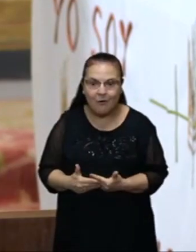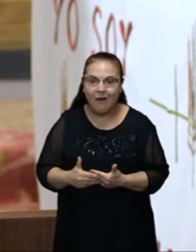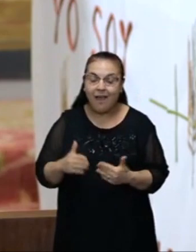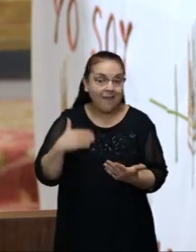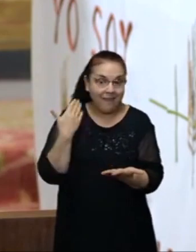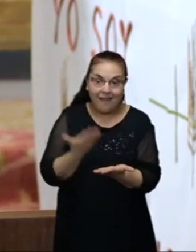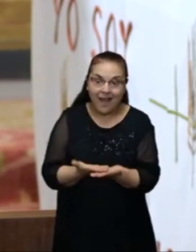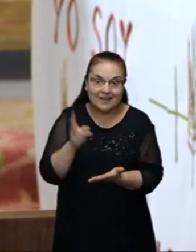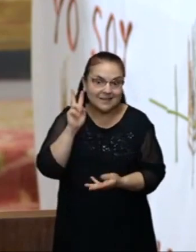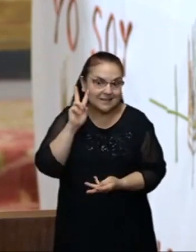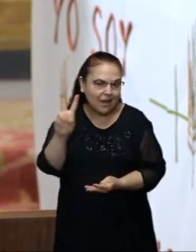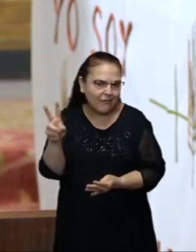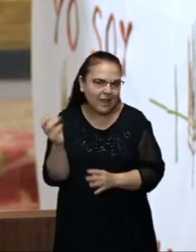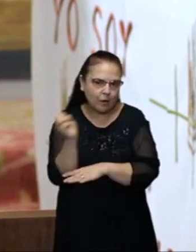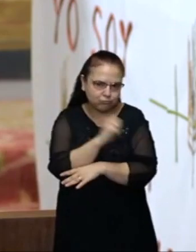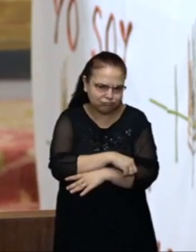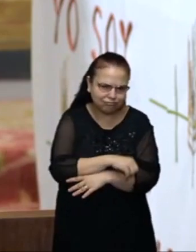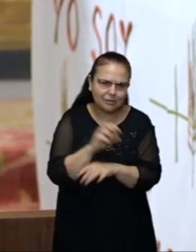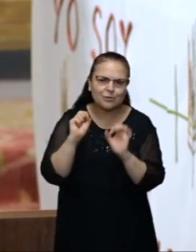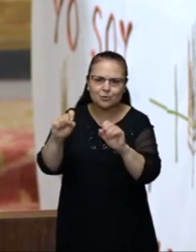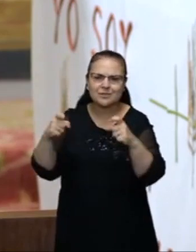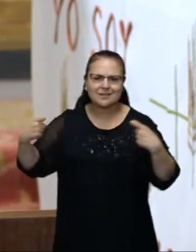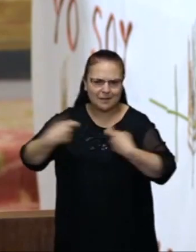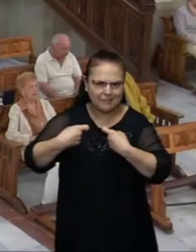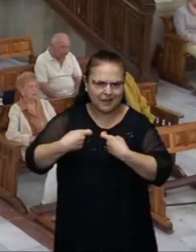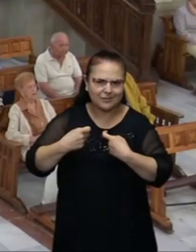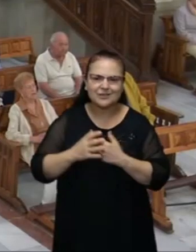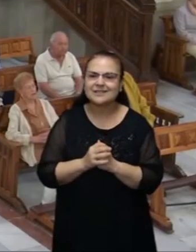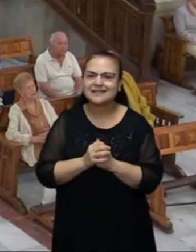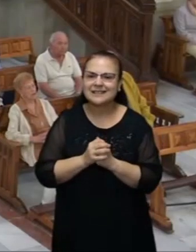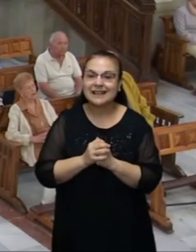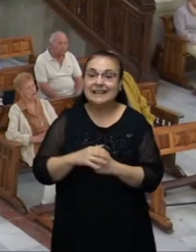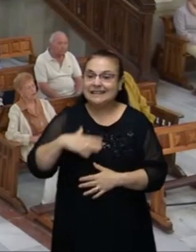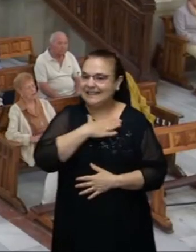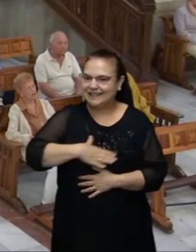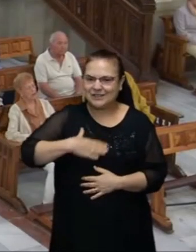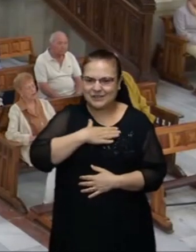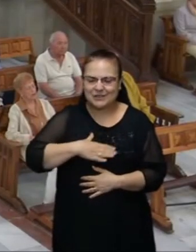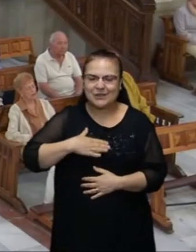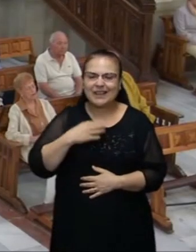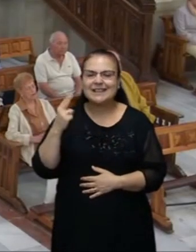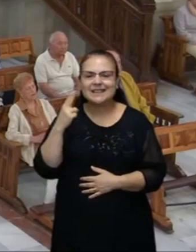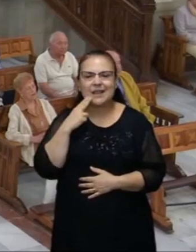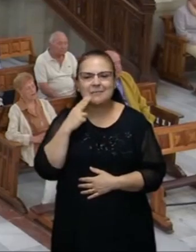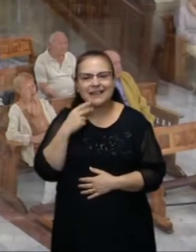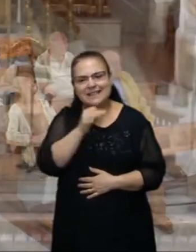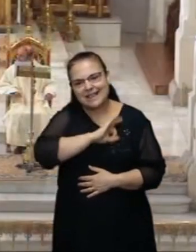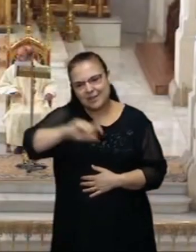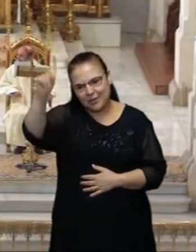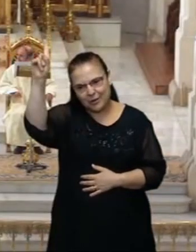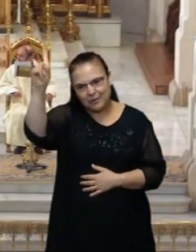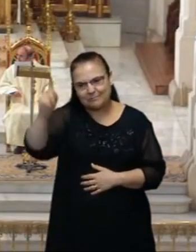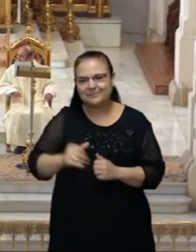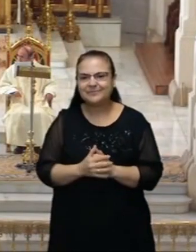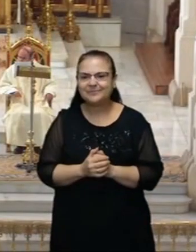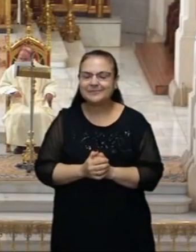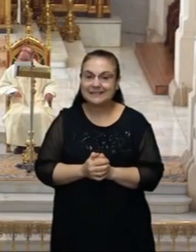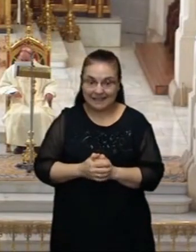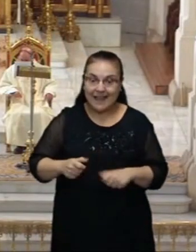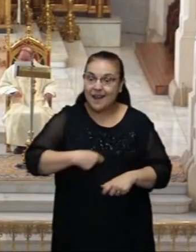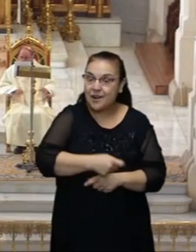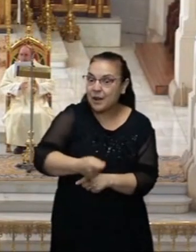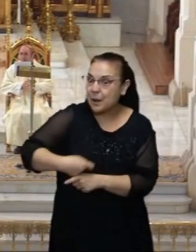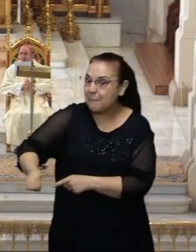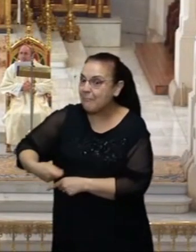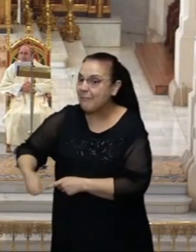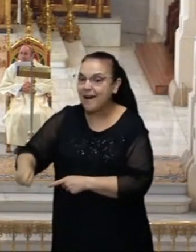vea derrotados a sus enemigos. Dichoso quien teme al Señor. Reparte